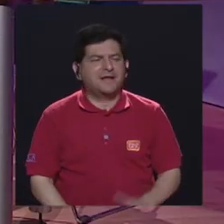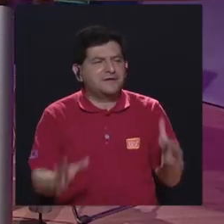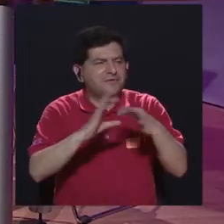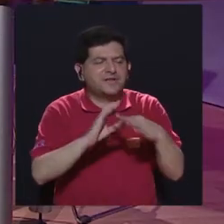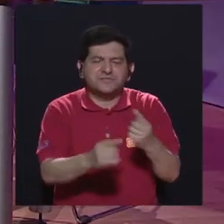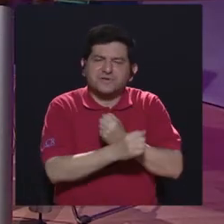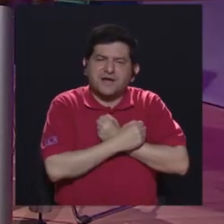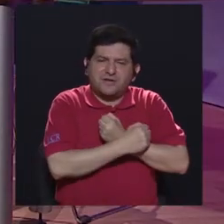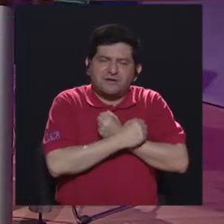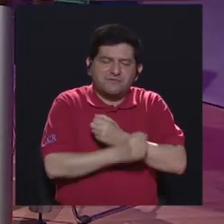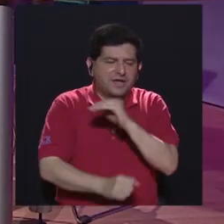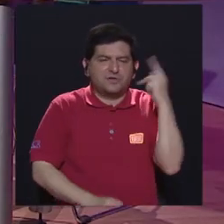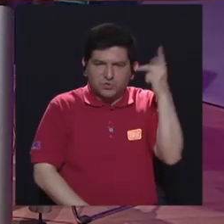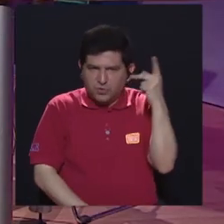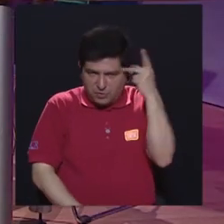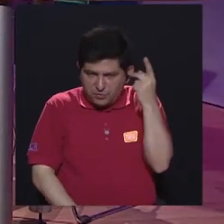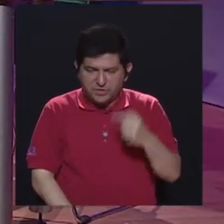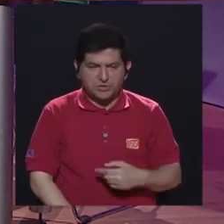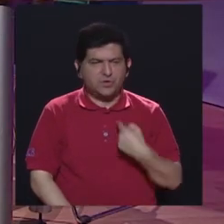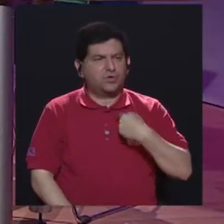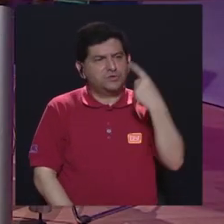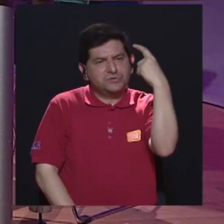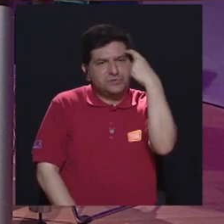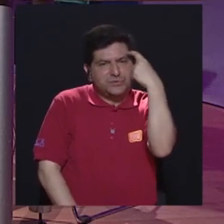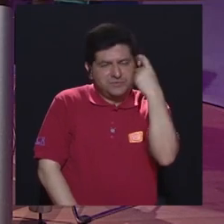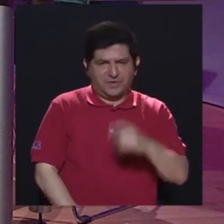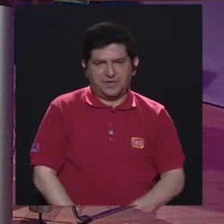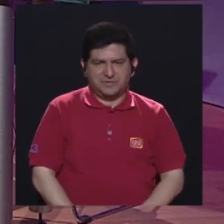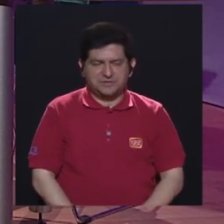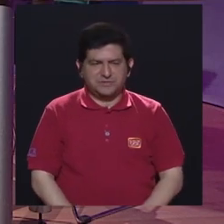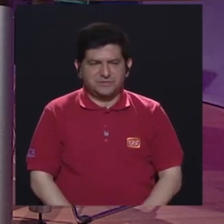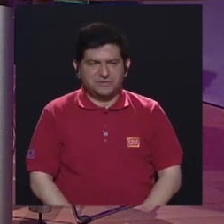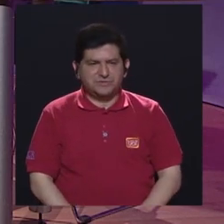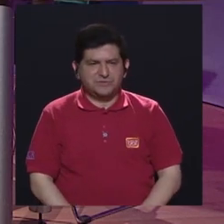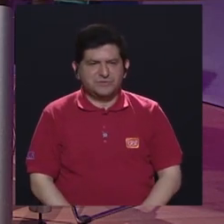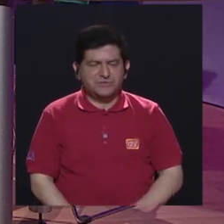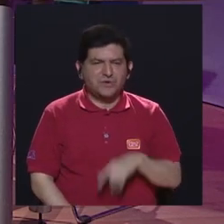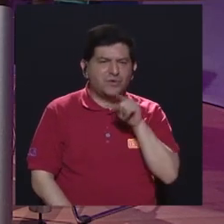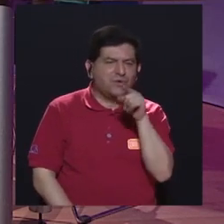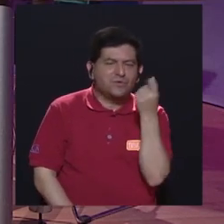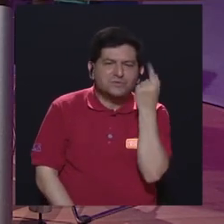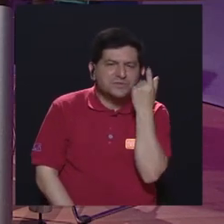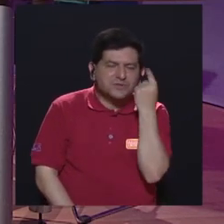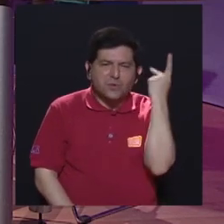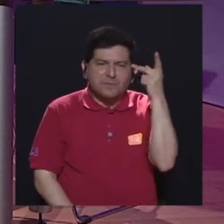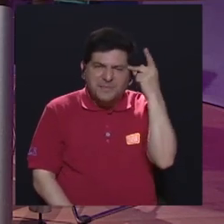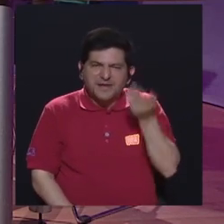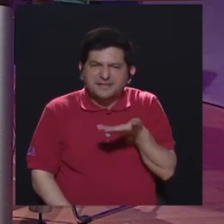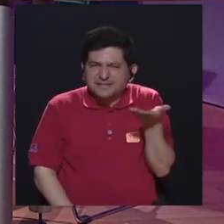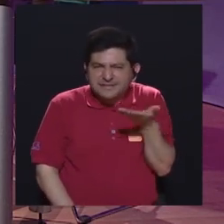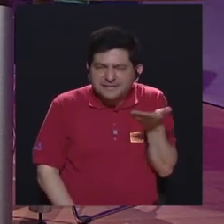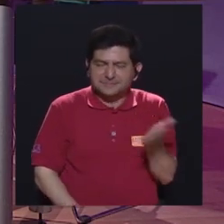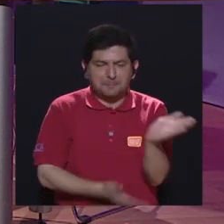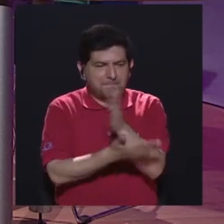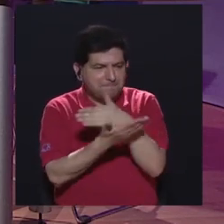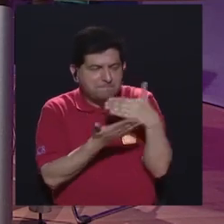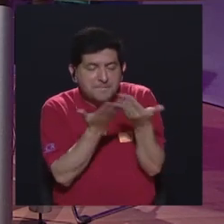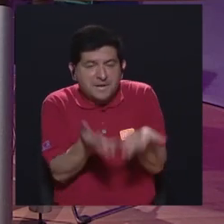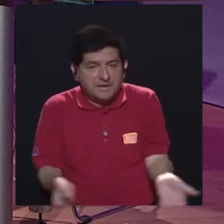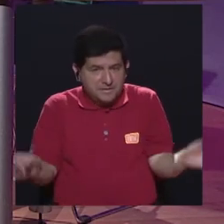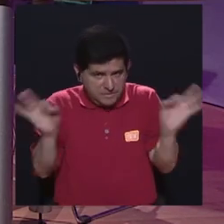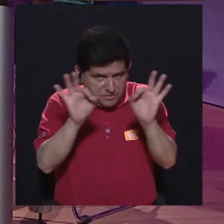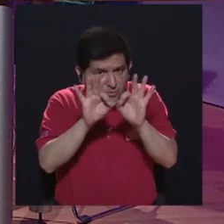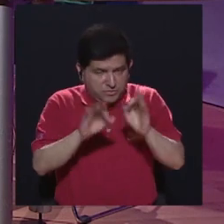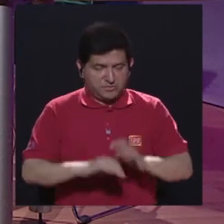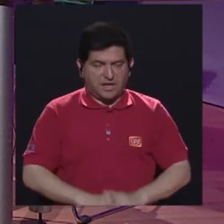lo político, cuando también pienso en eso de cuestionarse lo que interpretamos como político, creo que parte importante para